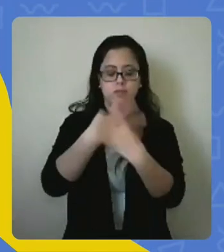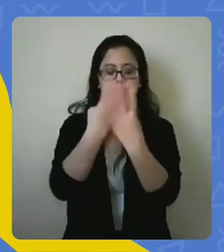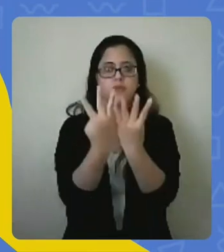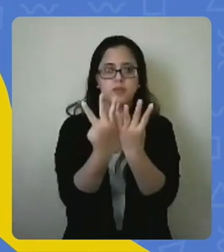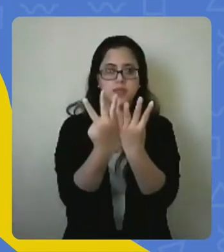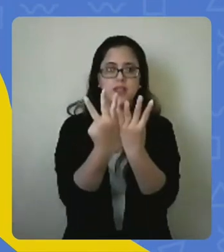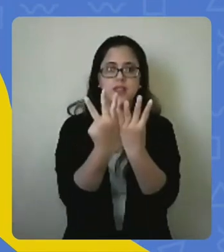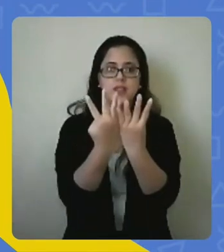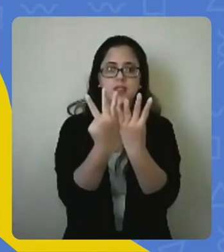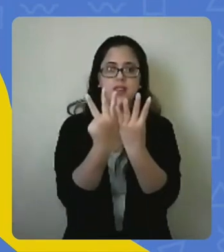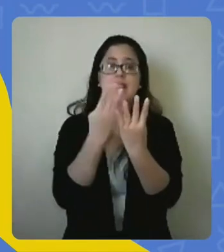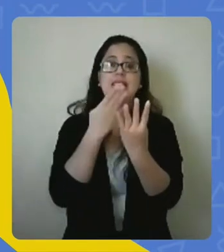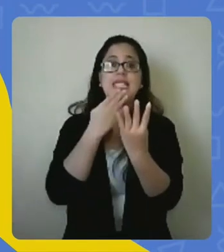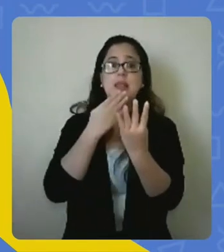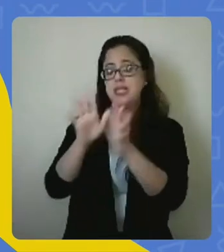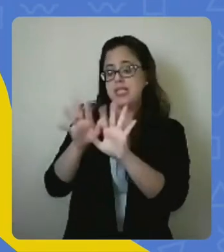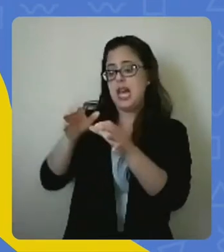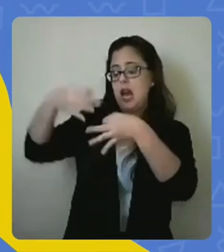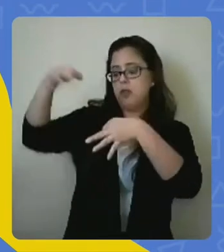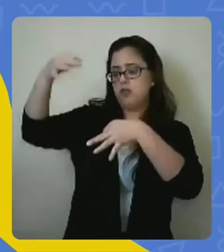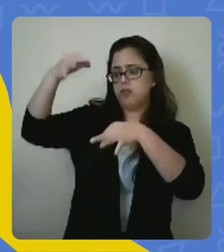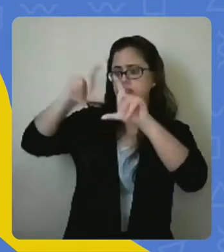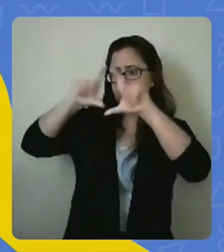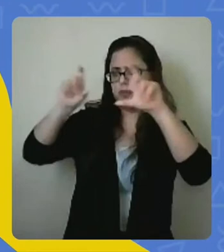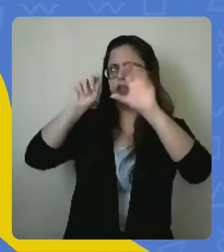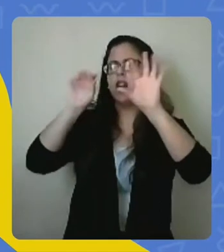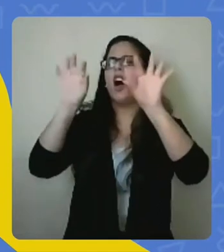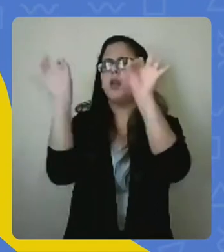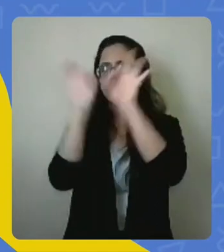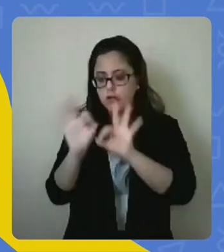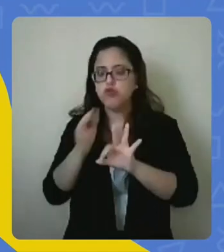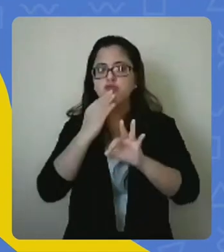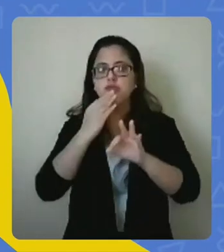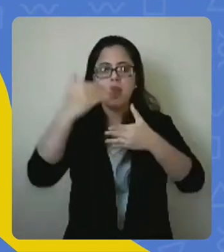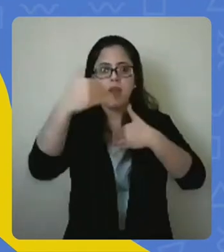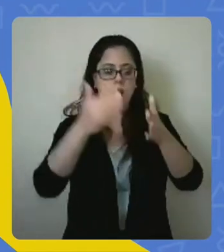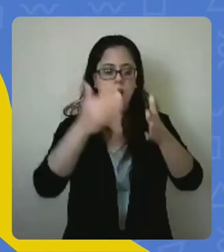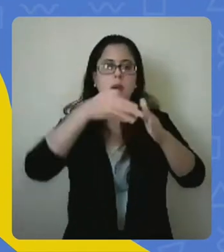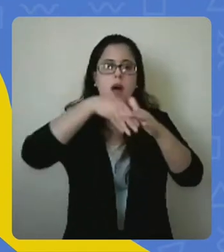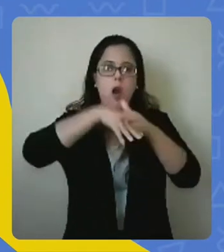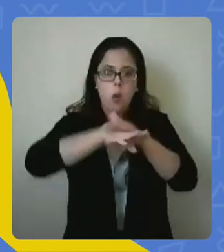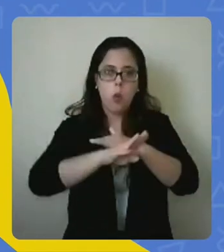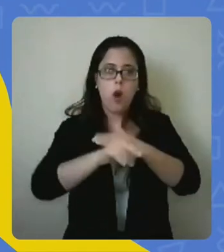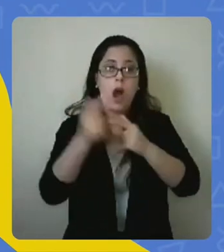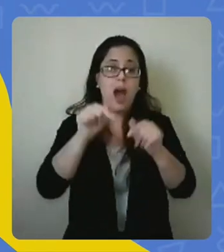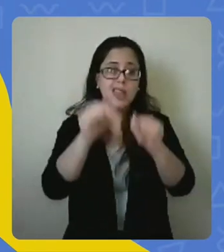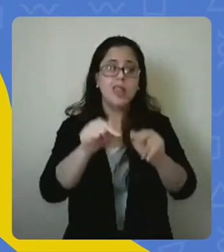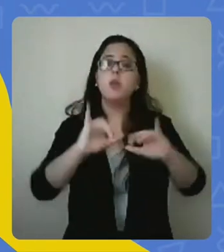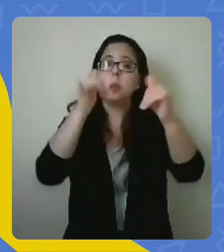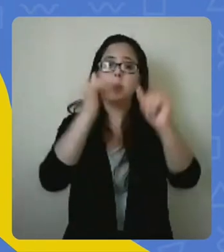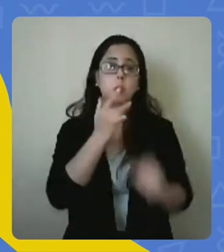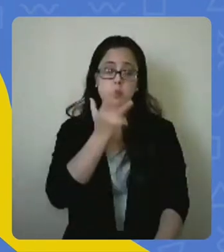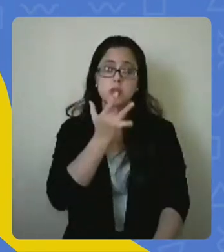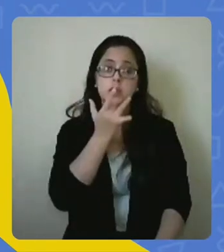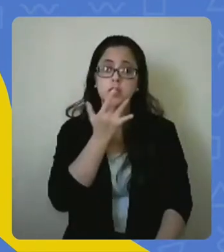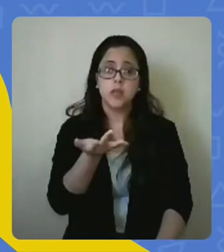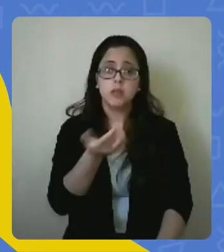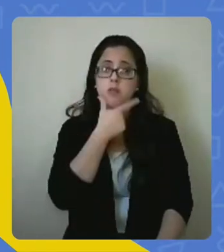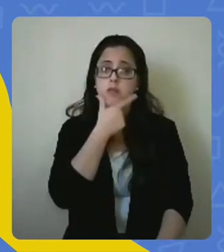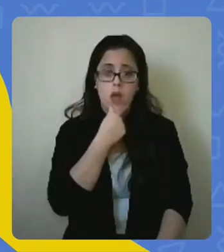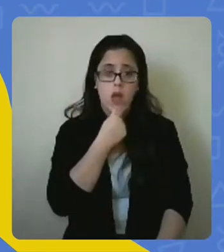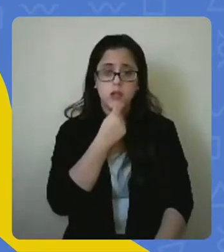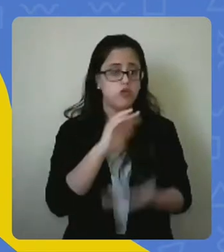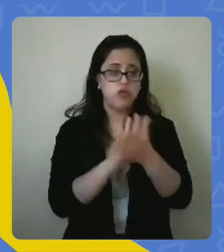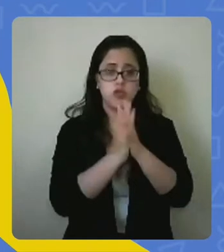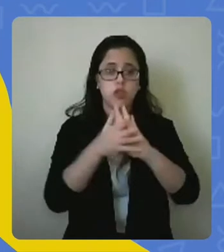folleto de instrucciones y una caja para guardar el material. La gracia que tiene el juego es que es muy simple todo el material, por lo